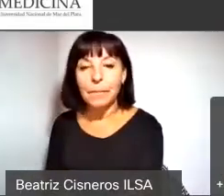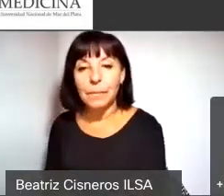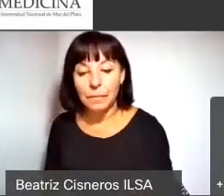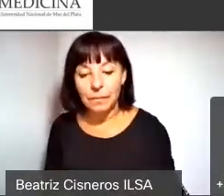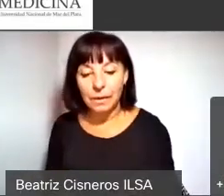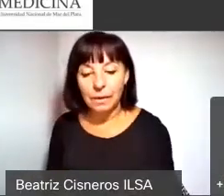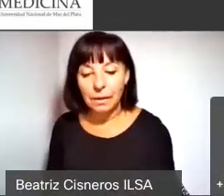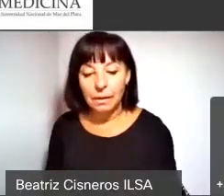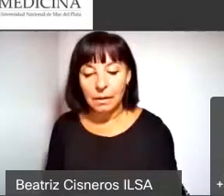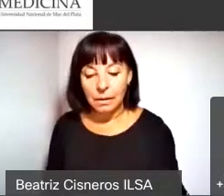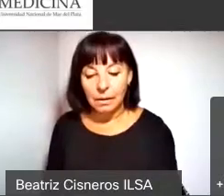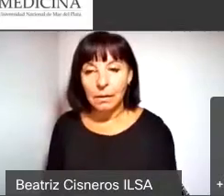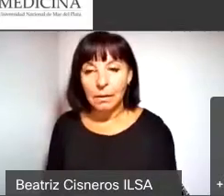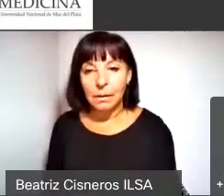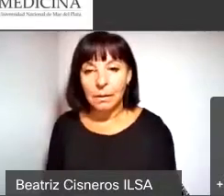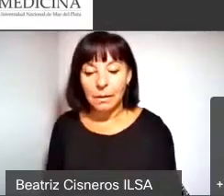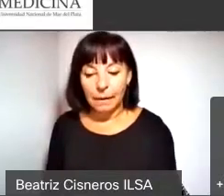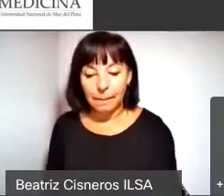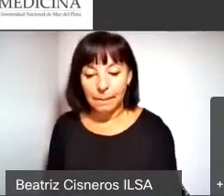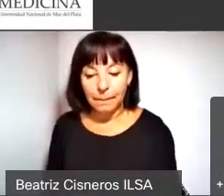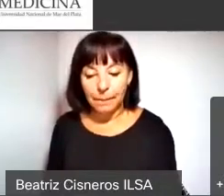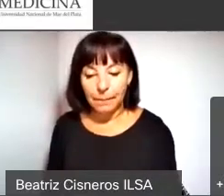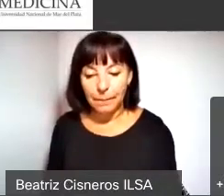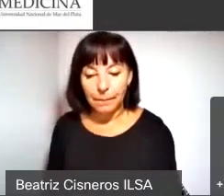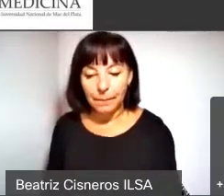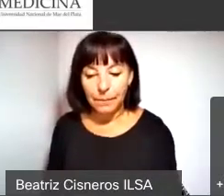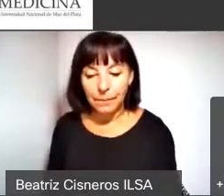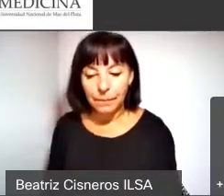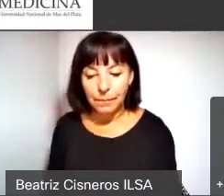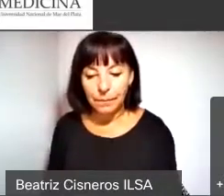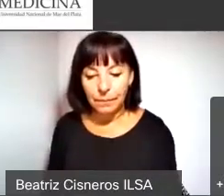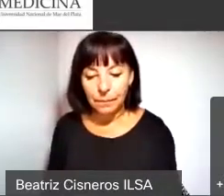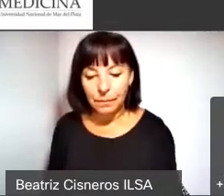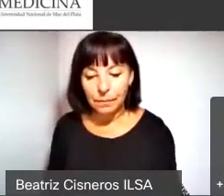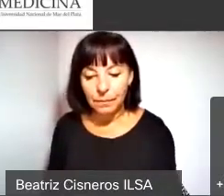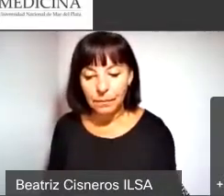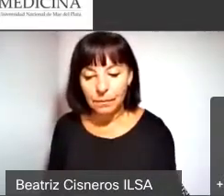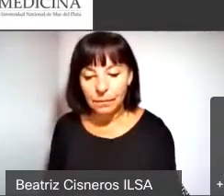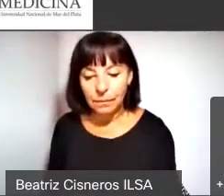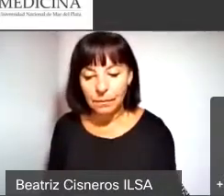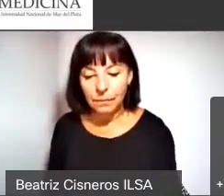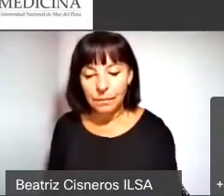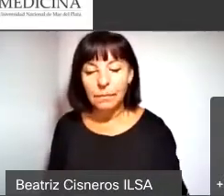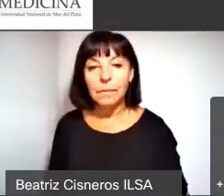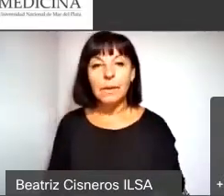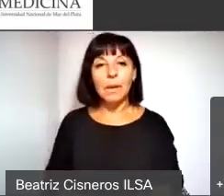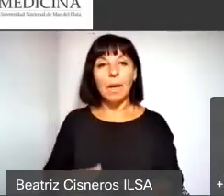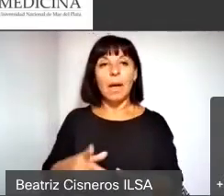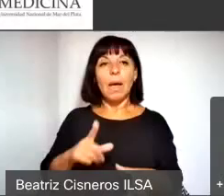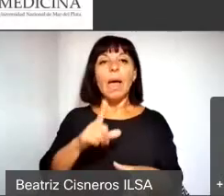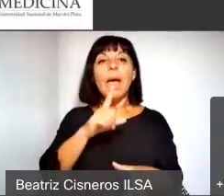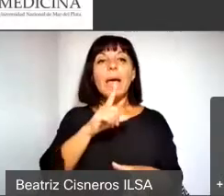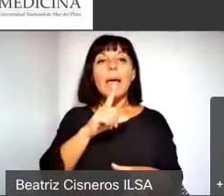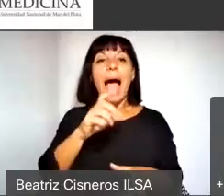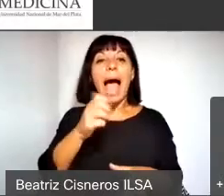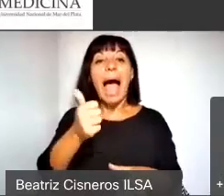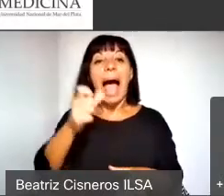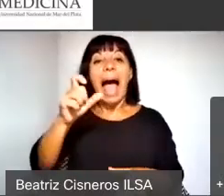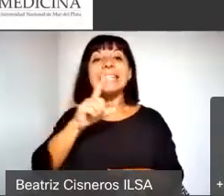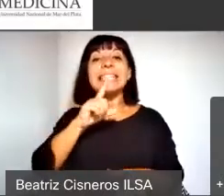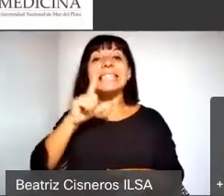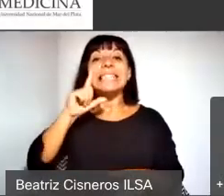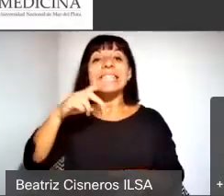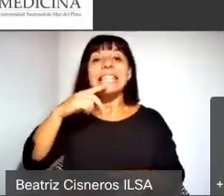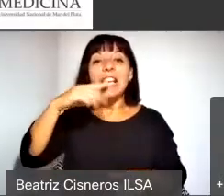Bien, Gracias, continuamos. Lucas. No, gracias a vos, Cris. Transporte activo. El transporte activo está caracterizado